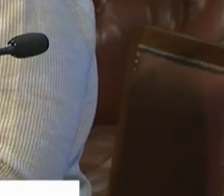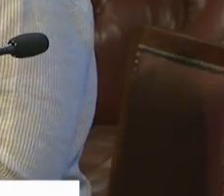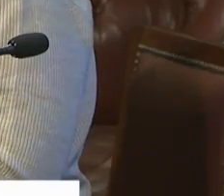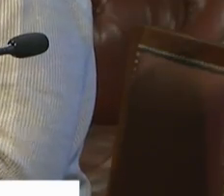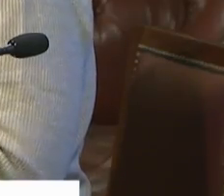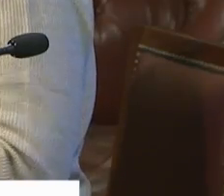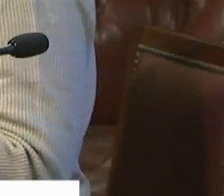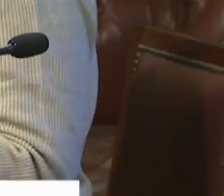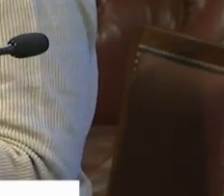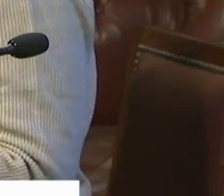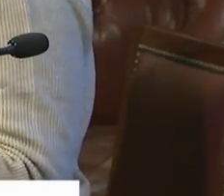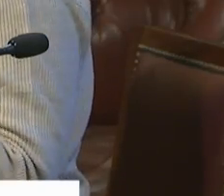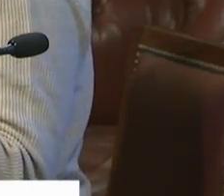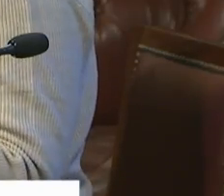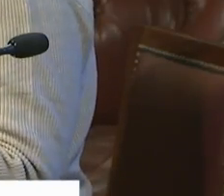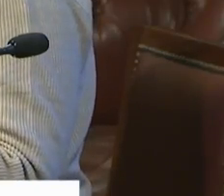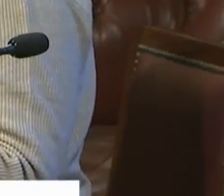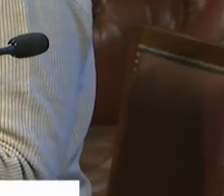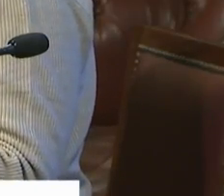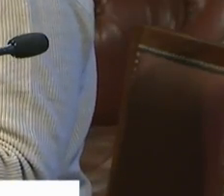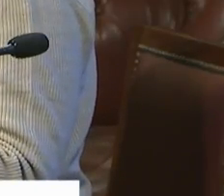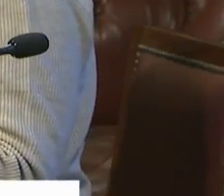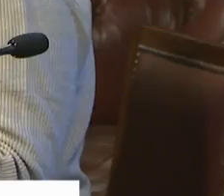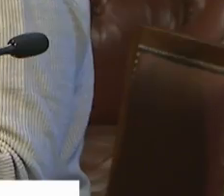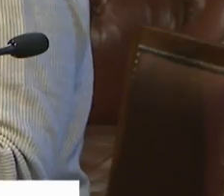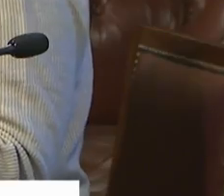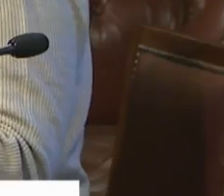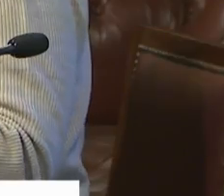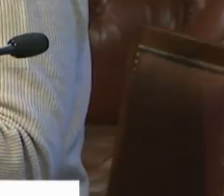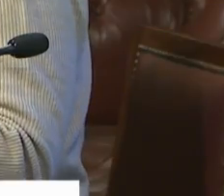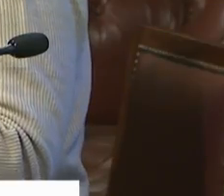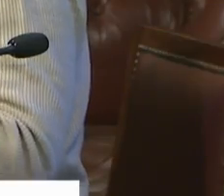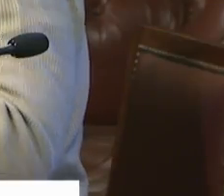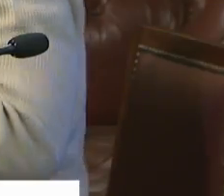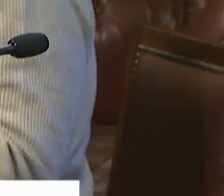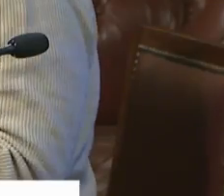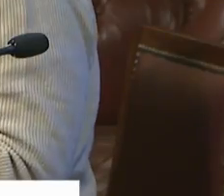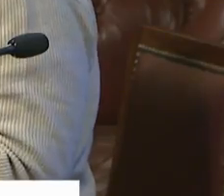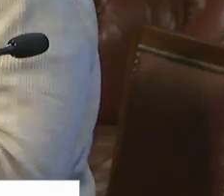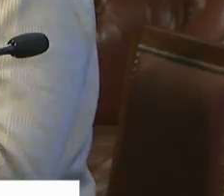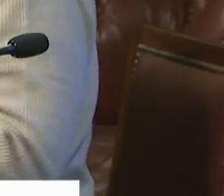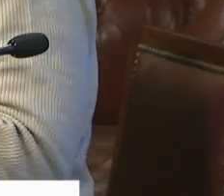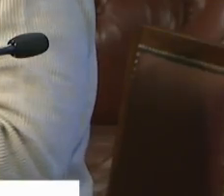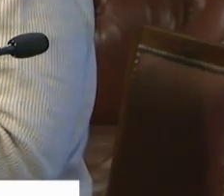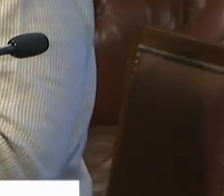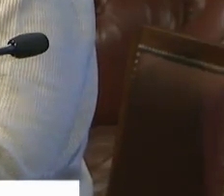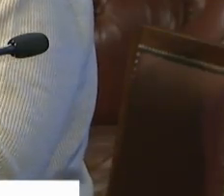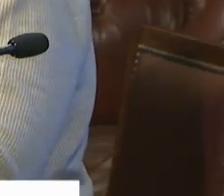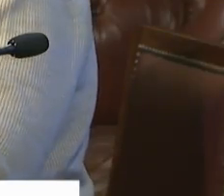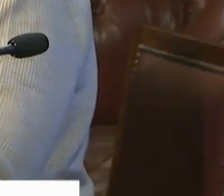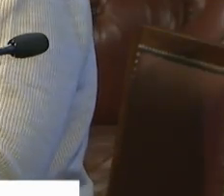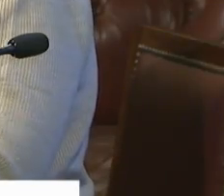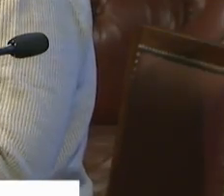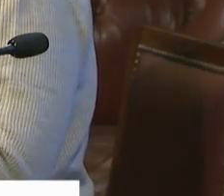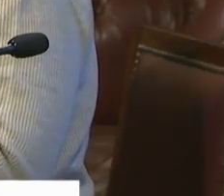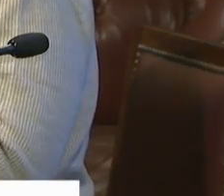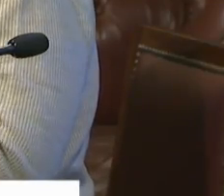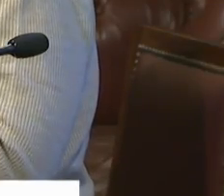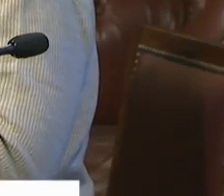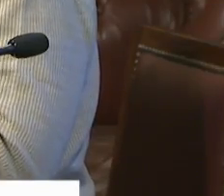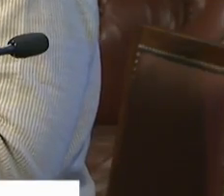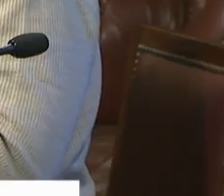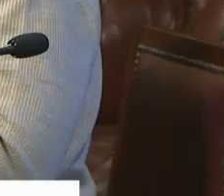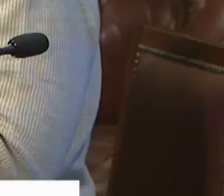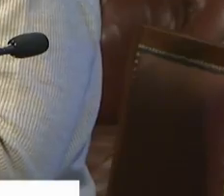normalmente arrancamos con esta visión de víctima y terminamos con la visión de héroe o nos quedamos en la visión de víctima pero nunca hay un